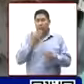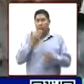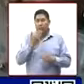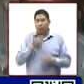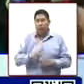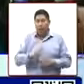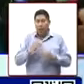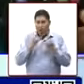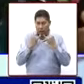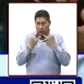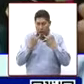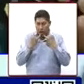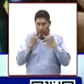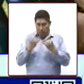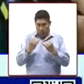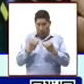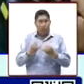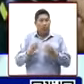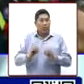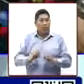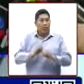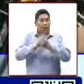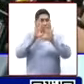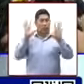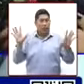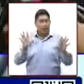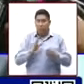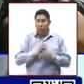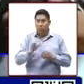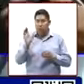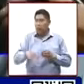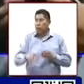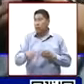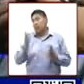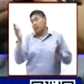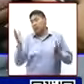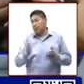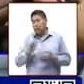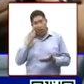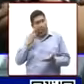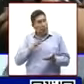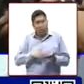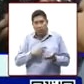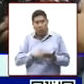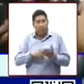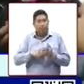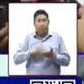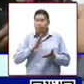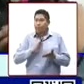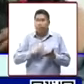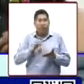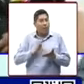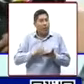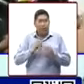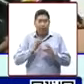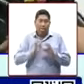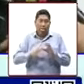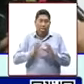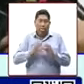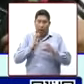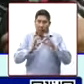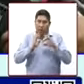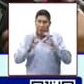informados. Después se aclaró que todo lo que piden se está cumpliendo. Lo que falta, y hay que reconocer, falta de comunicación entre jefes